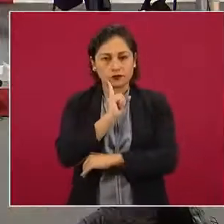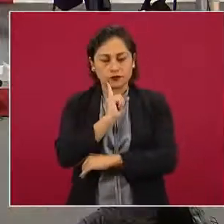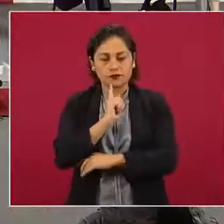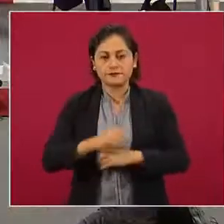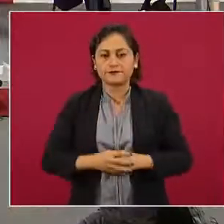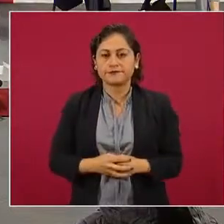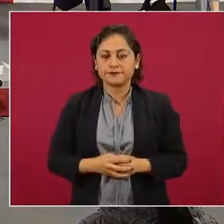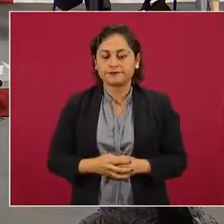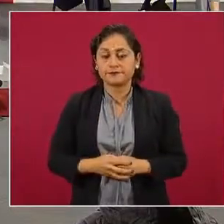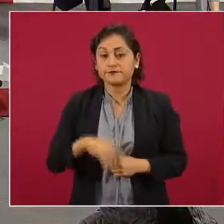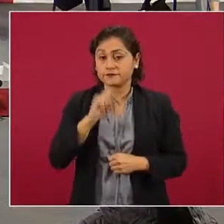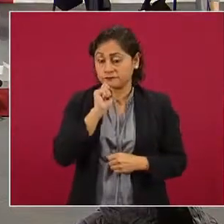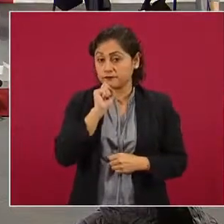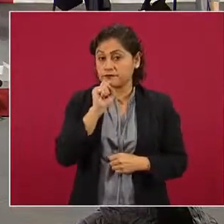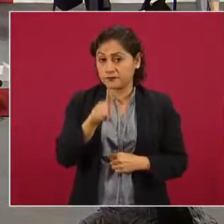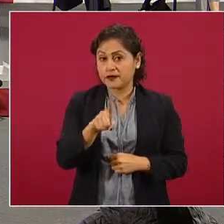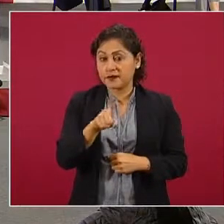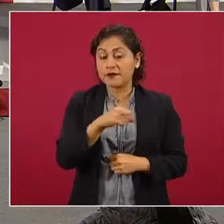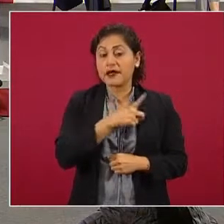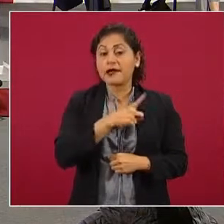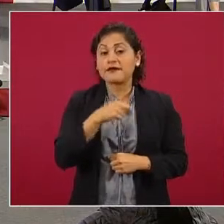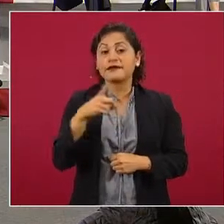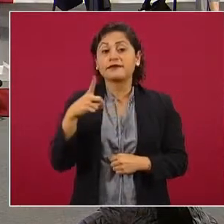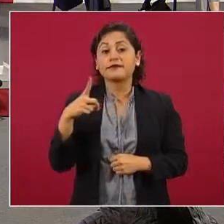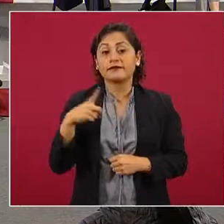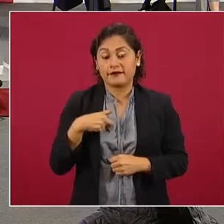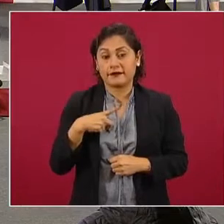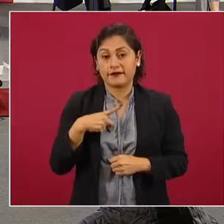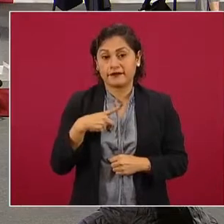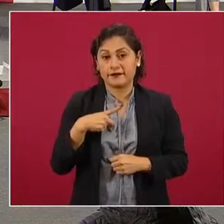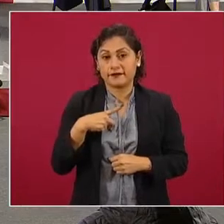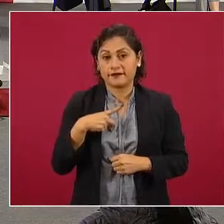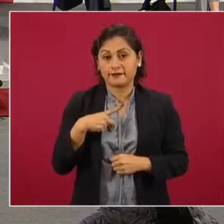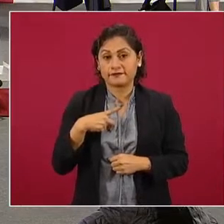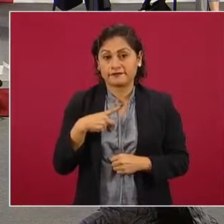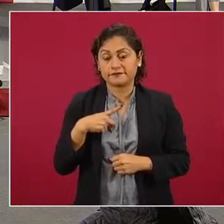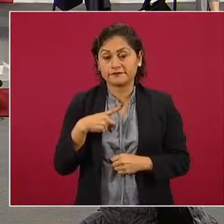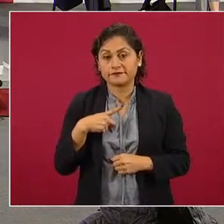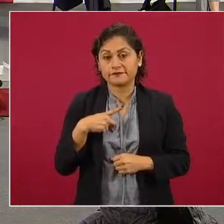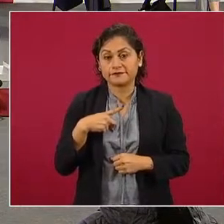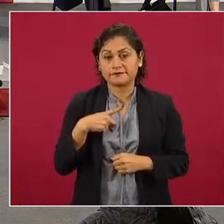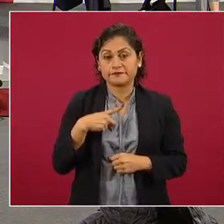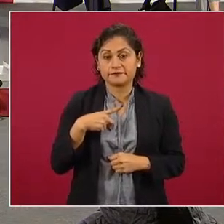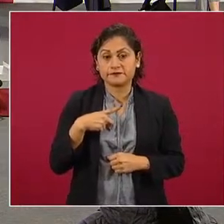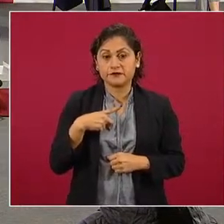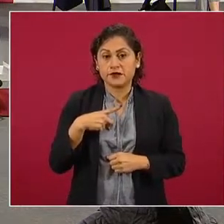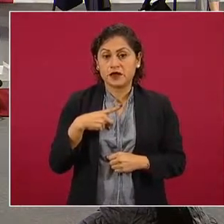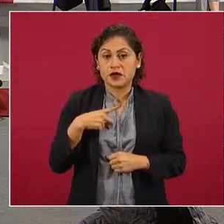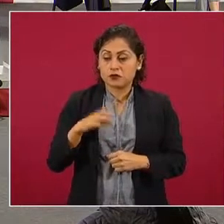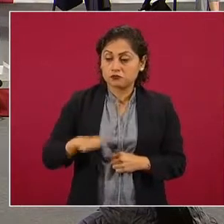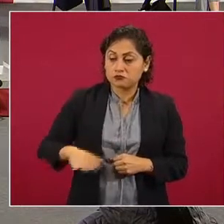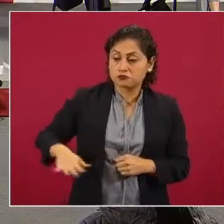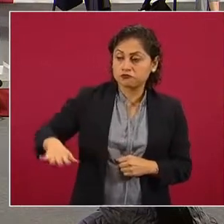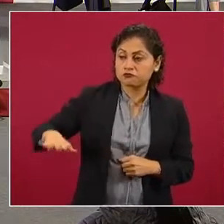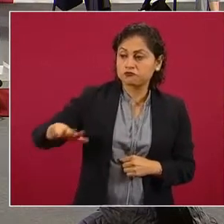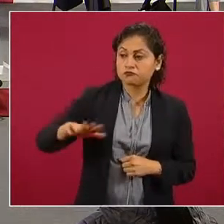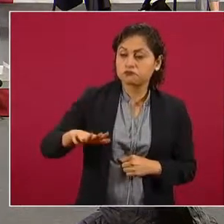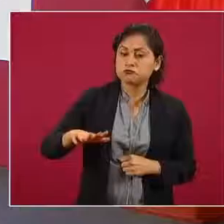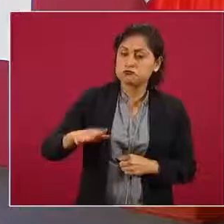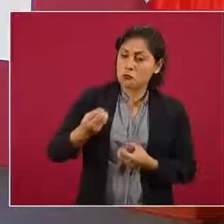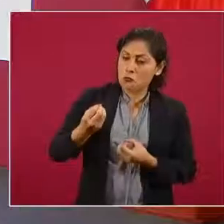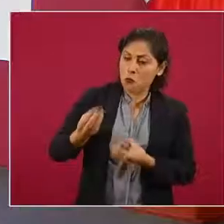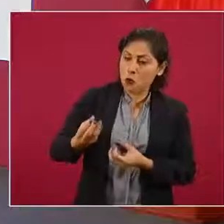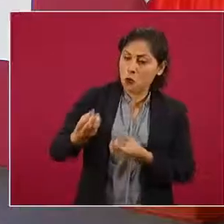y garantizar que las primeras tengan circunstancias favorables para su desarrollo,